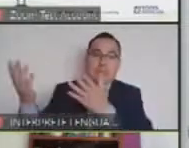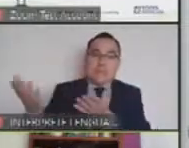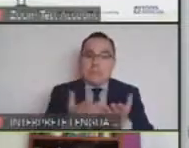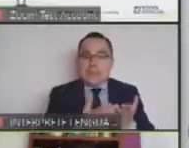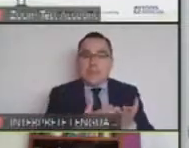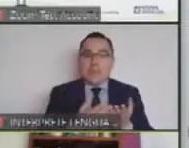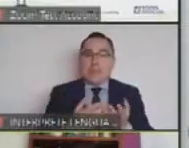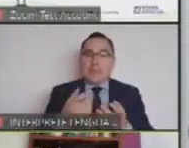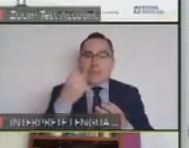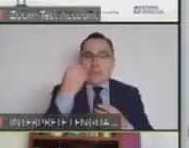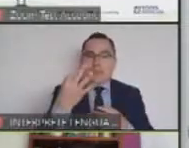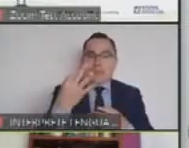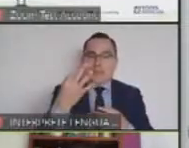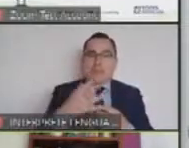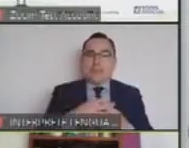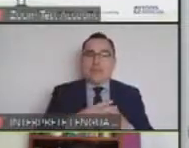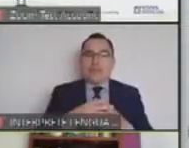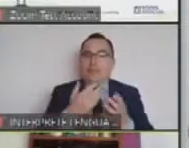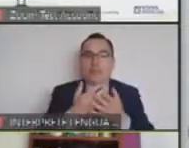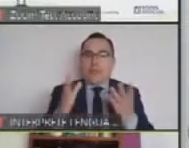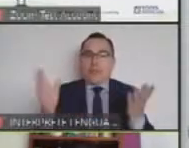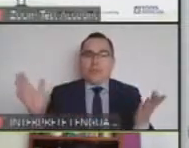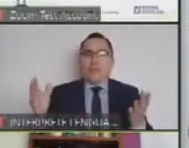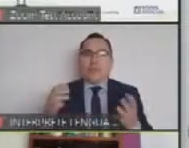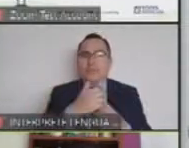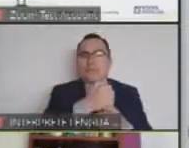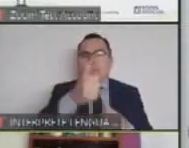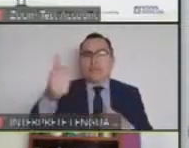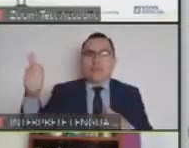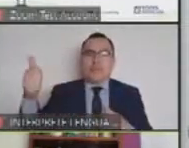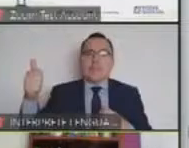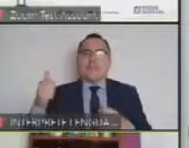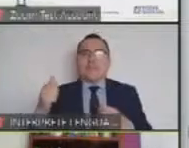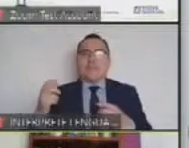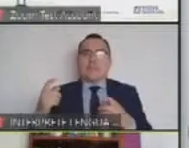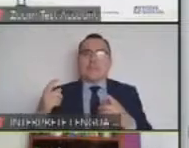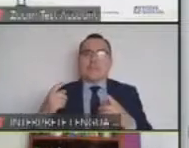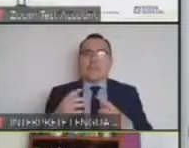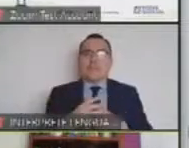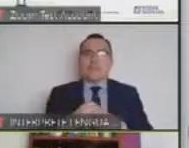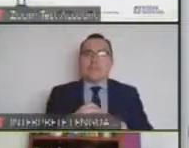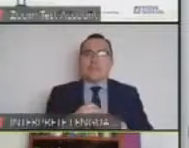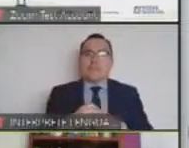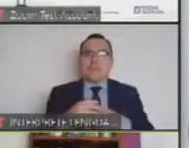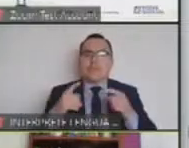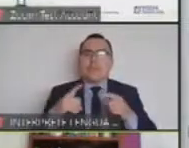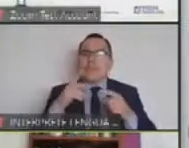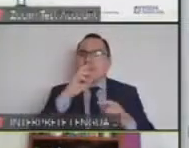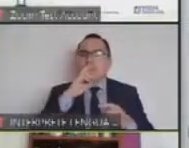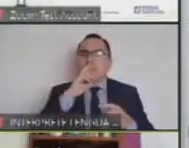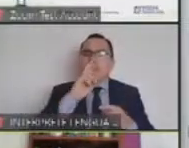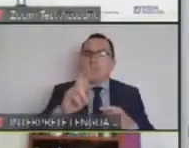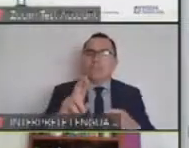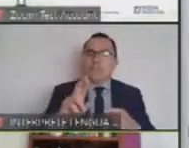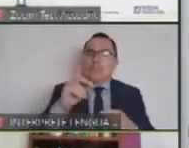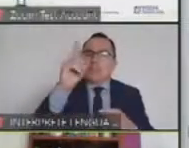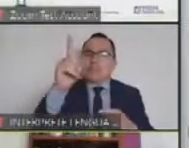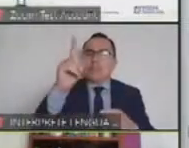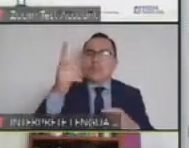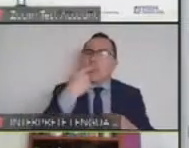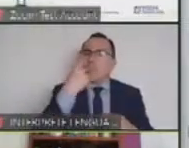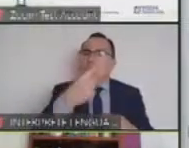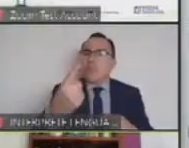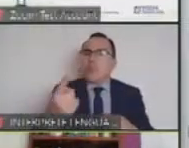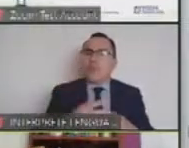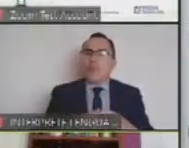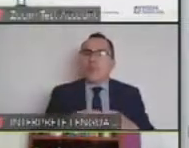tres, cualquiera o todos, a contestar la siguiente pregunta, y es que